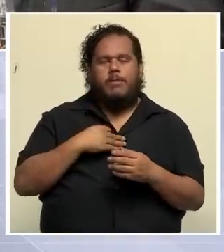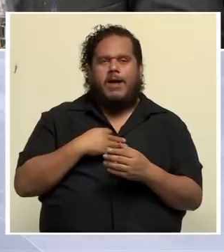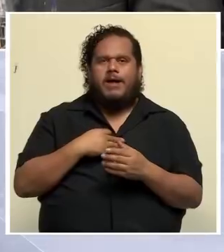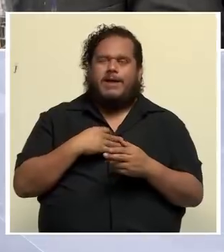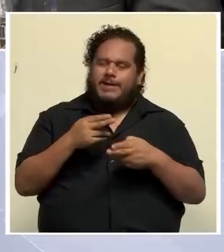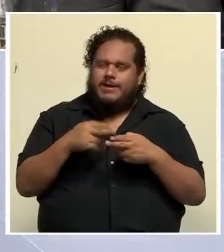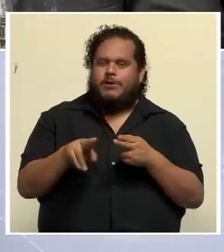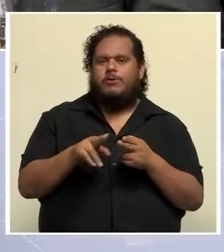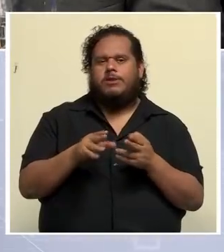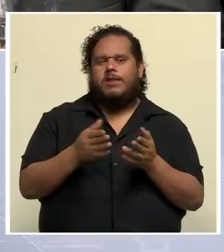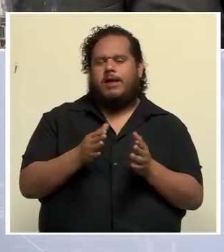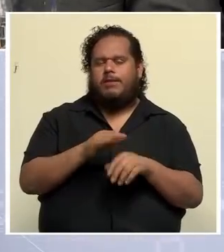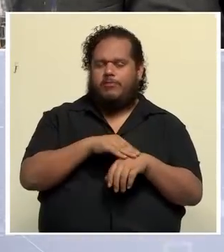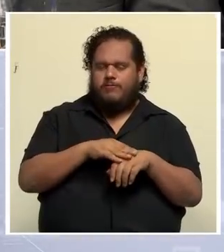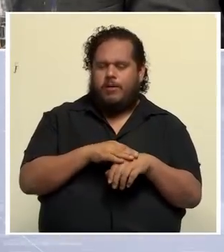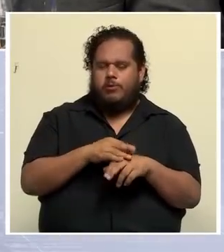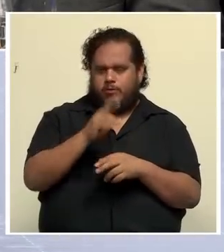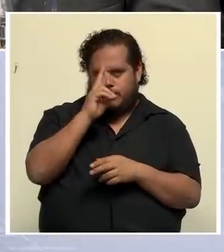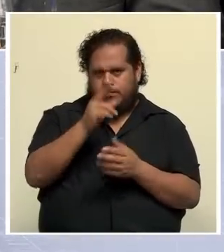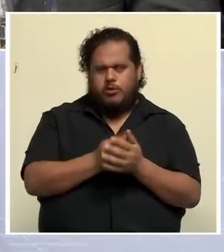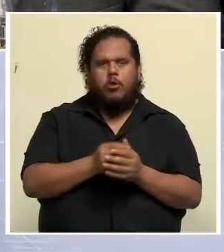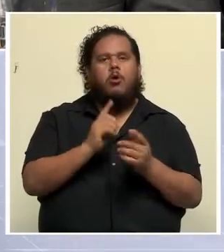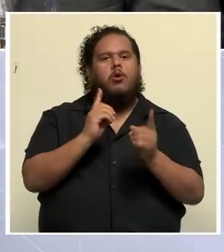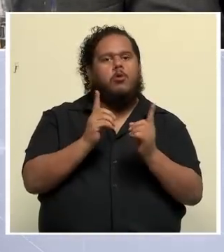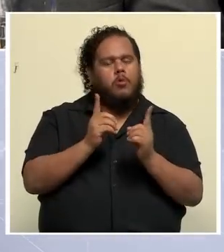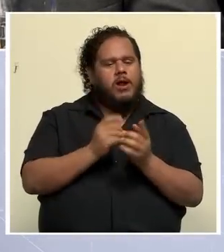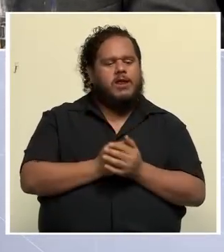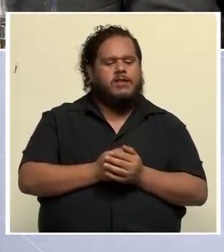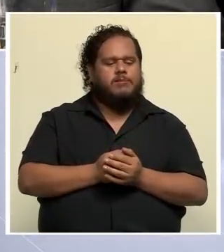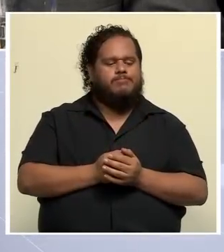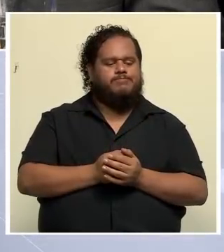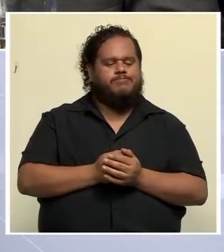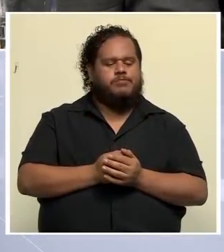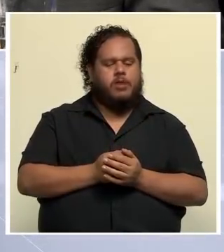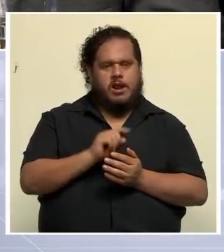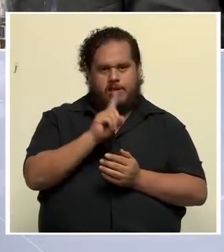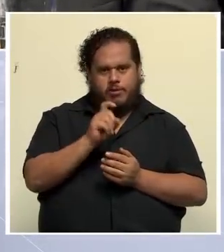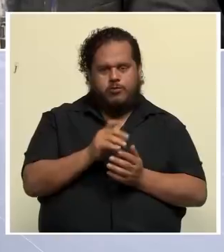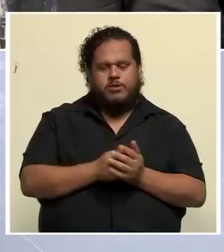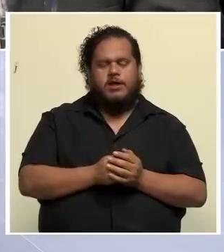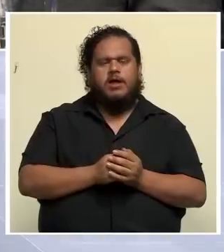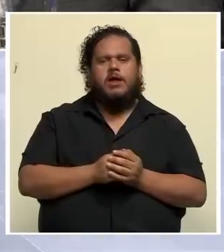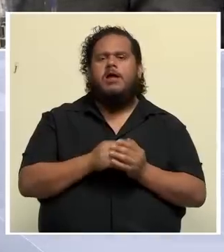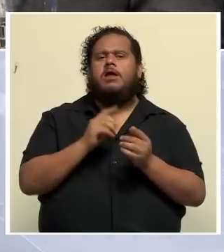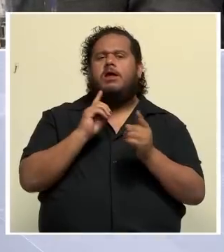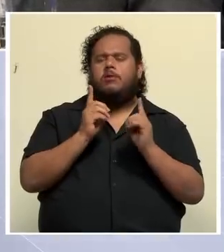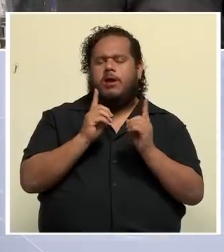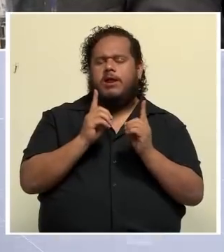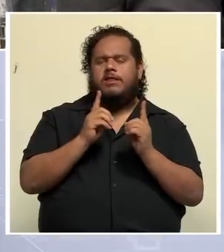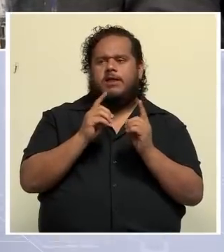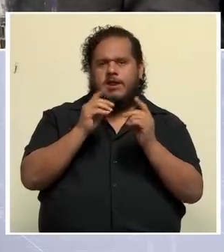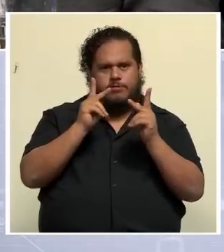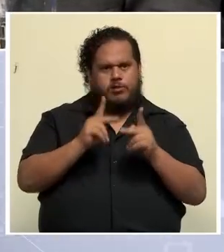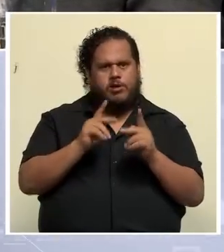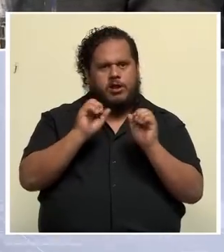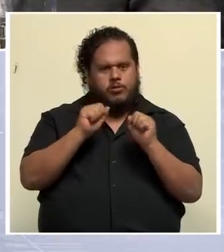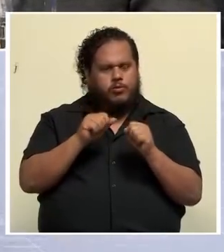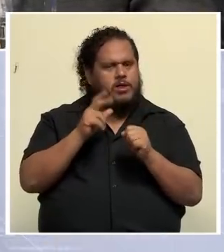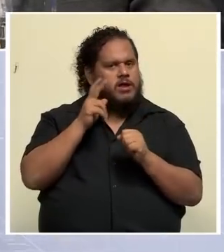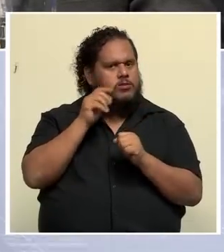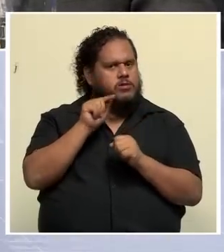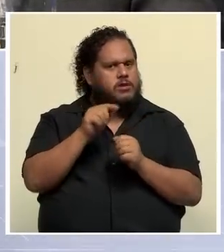mucho respeto. ¿Cuál es, en este momento, que el elector lo pueda escuchar a usted decir,